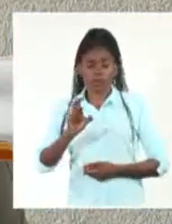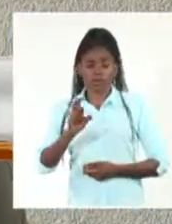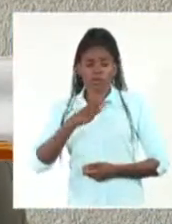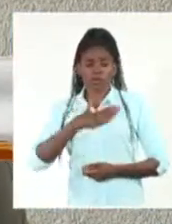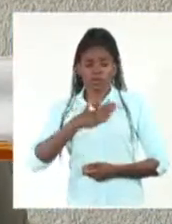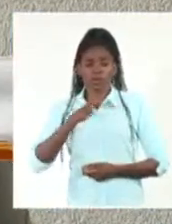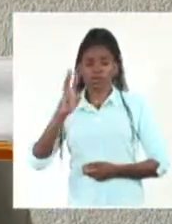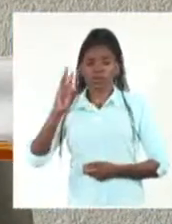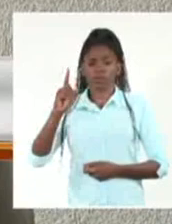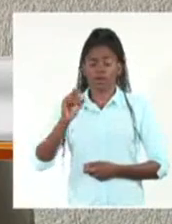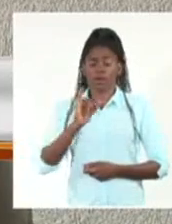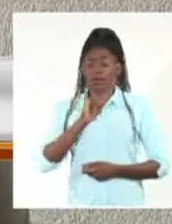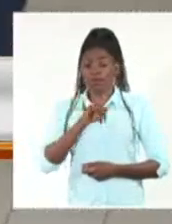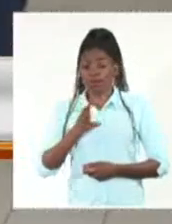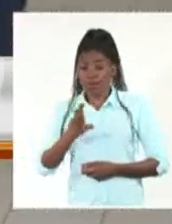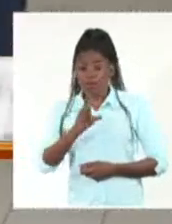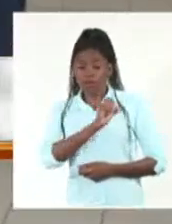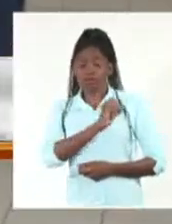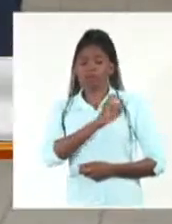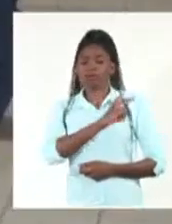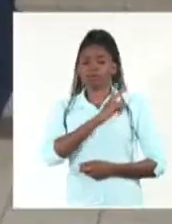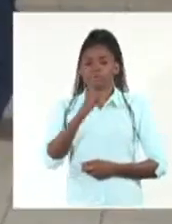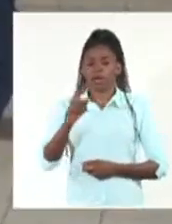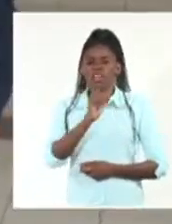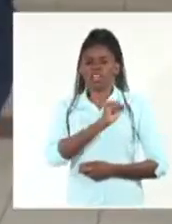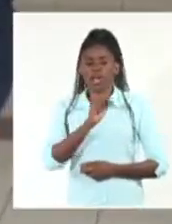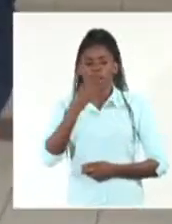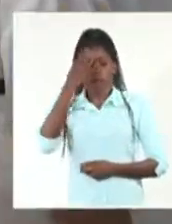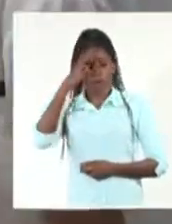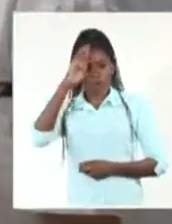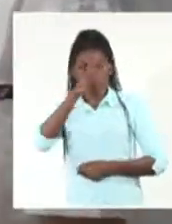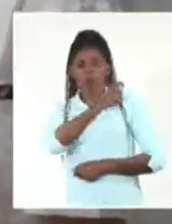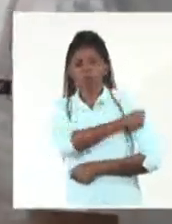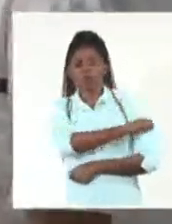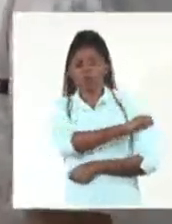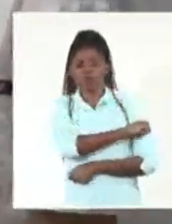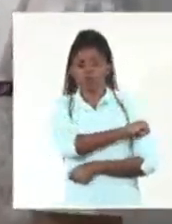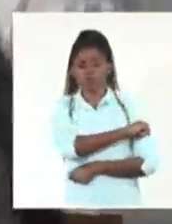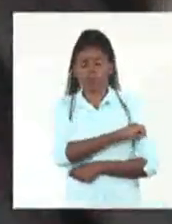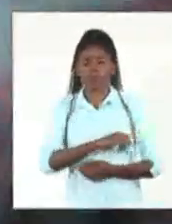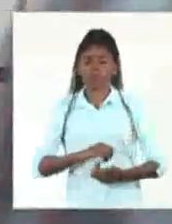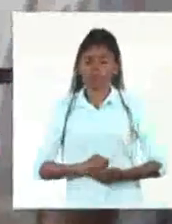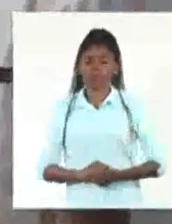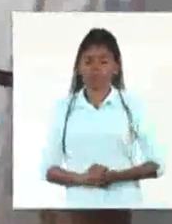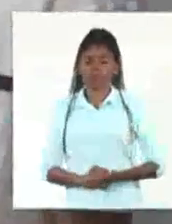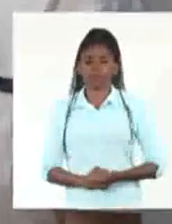la victoria del pueblo de Cuba. Cuba elige por la unidad de todos.